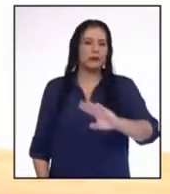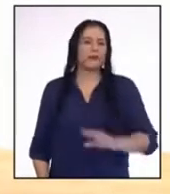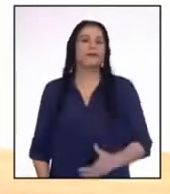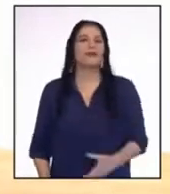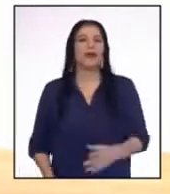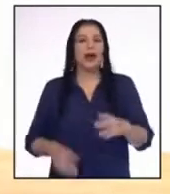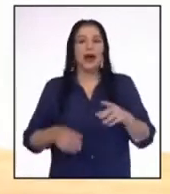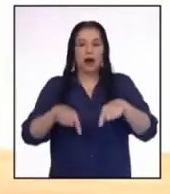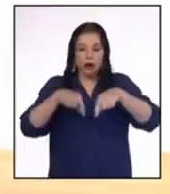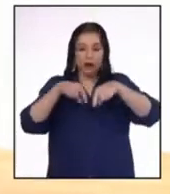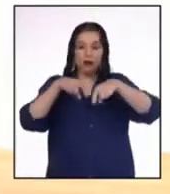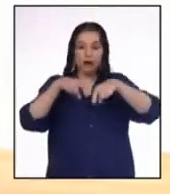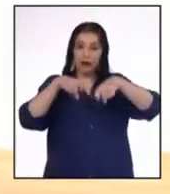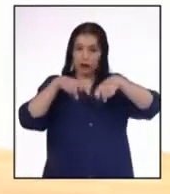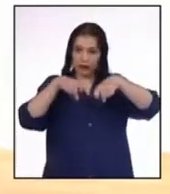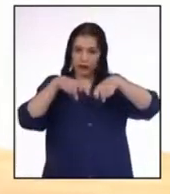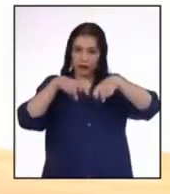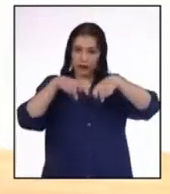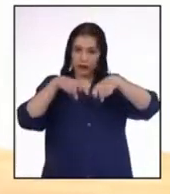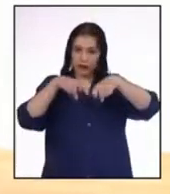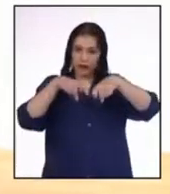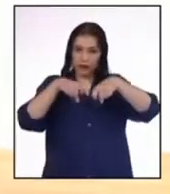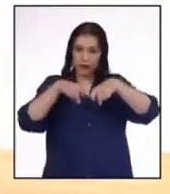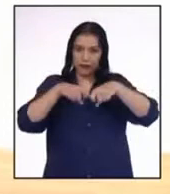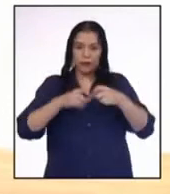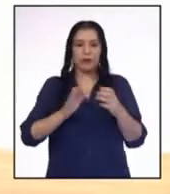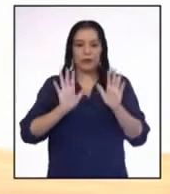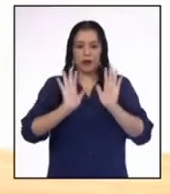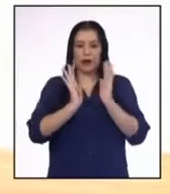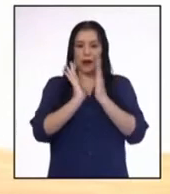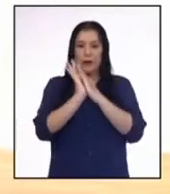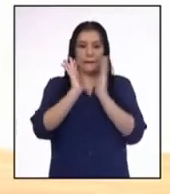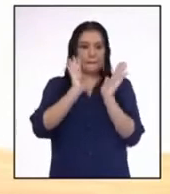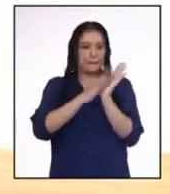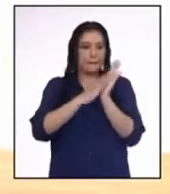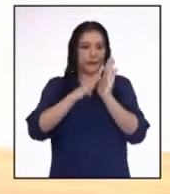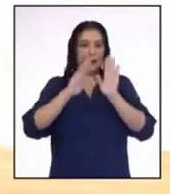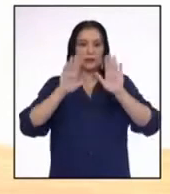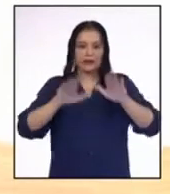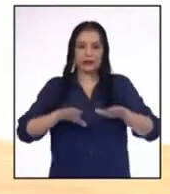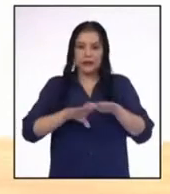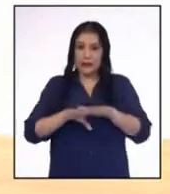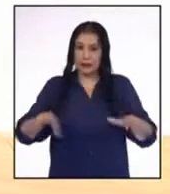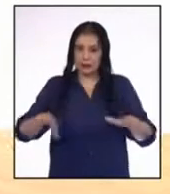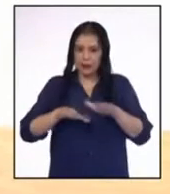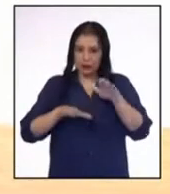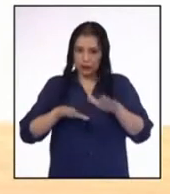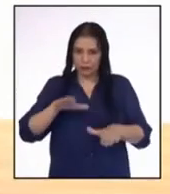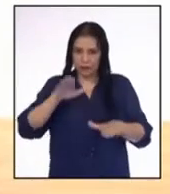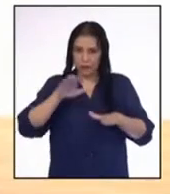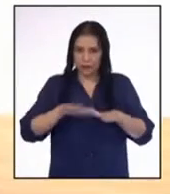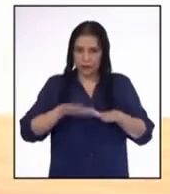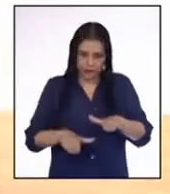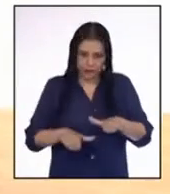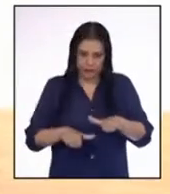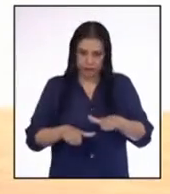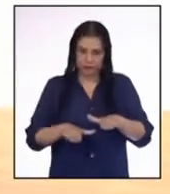Con las rodillas flexionadas, colocamos las palmas de nuestras manos al suelo.